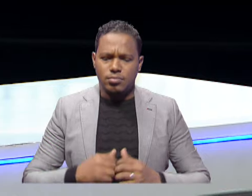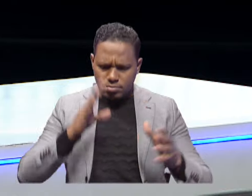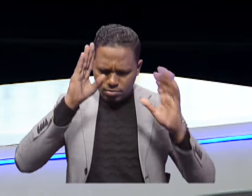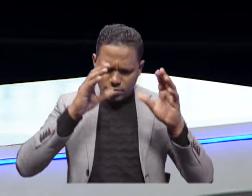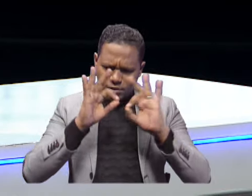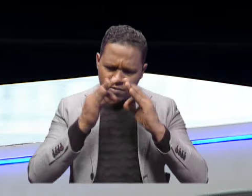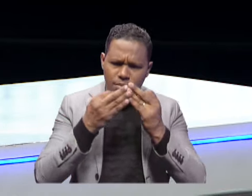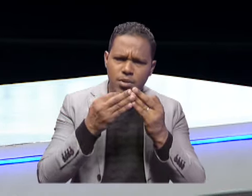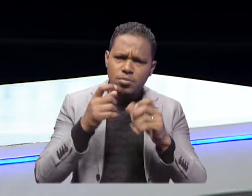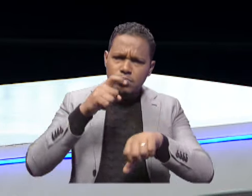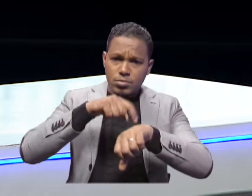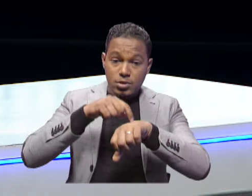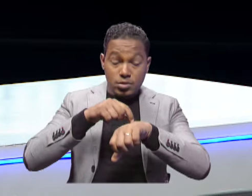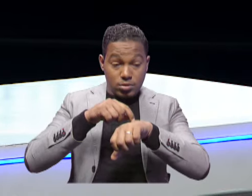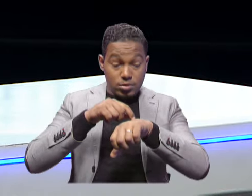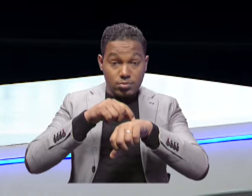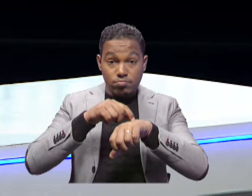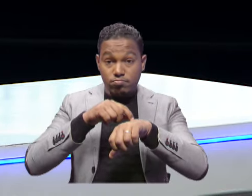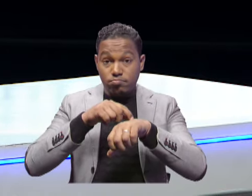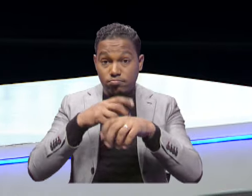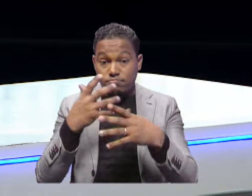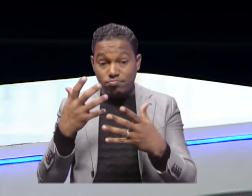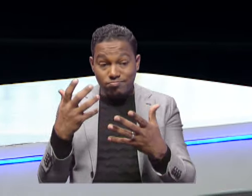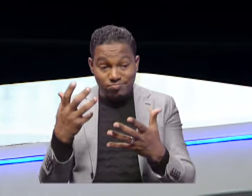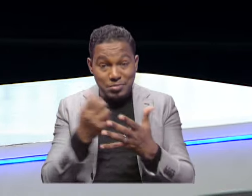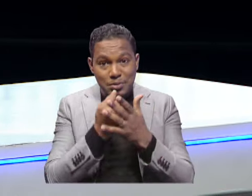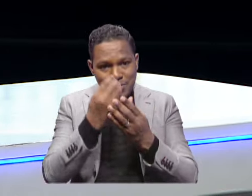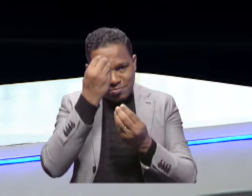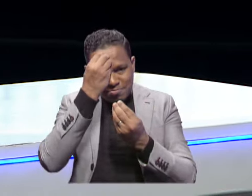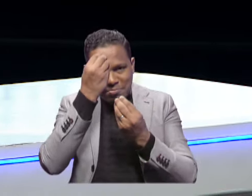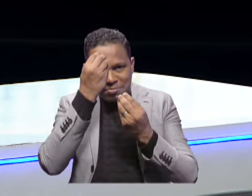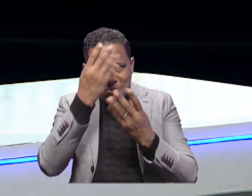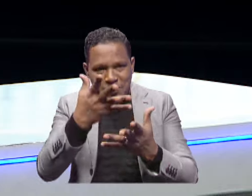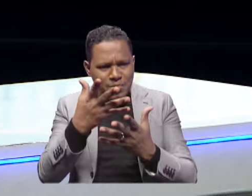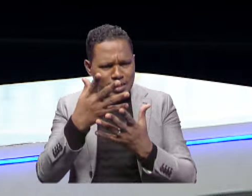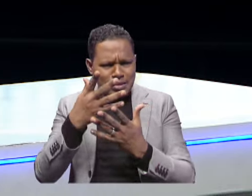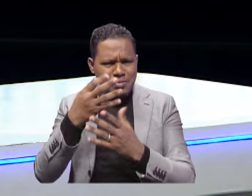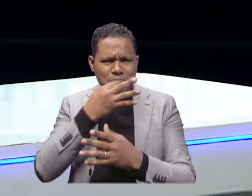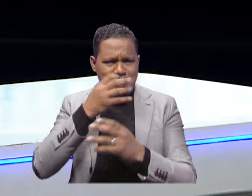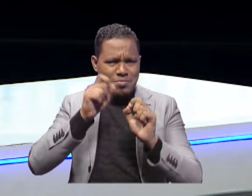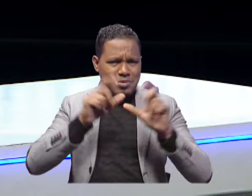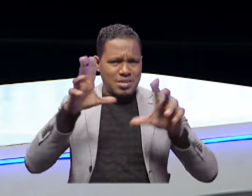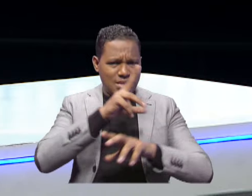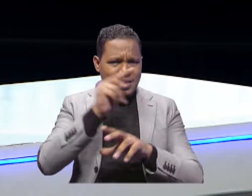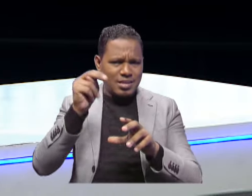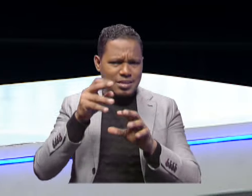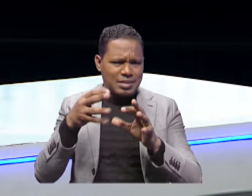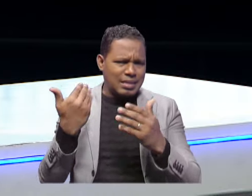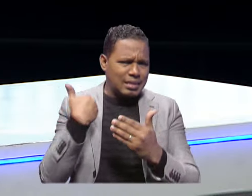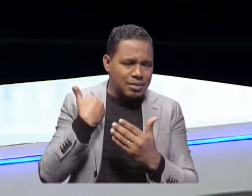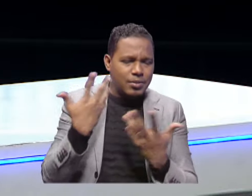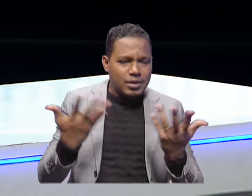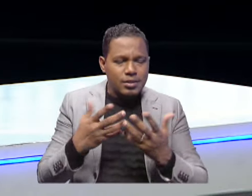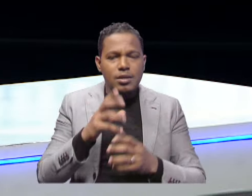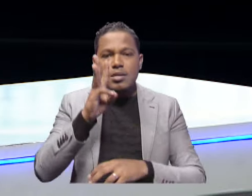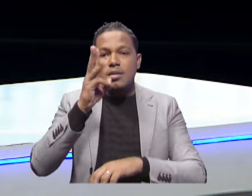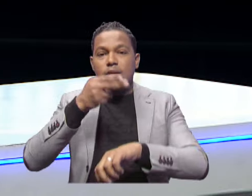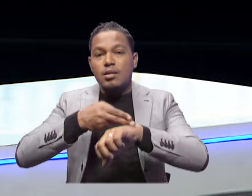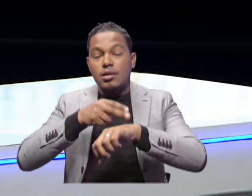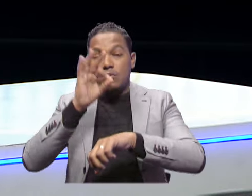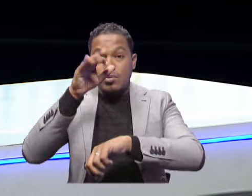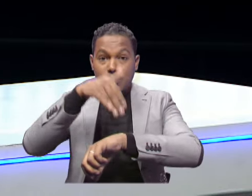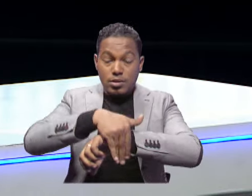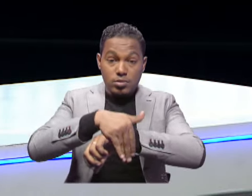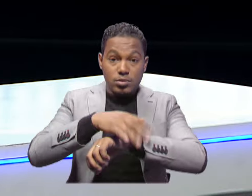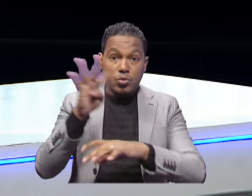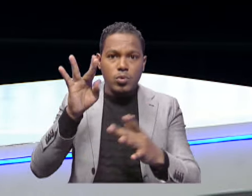Hola, ¿qué tal familia? A esta hora les adelanto un poco de lo que tendremos en nuestras próximas emisiones de Central de Noticias a las 6 de la tarde y 9 de la noche. Por demás,